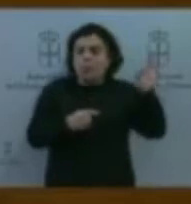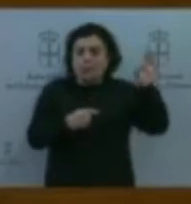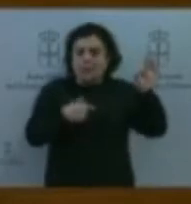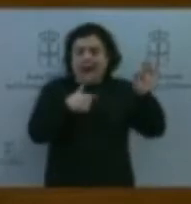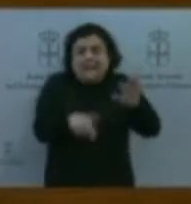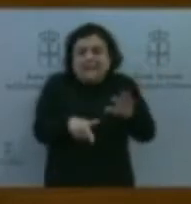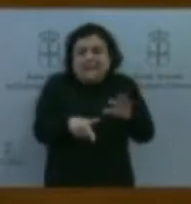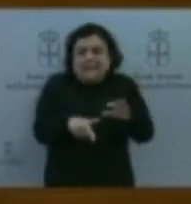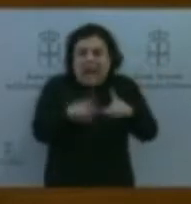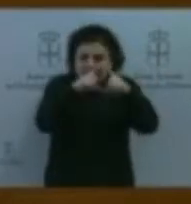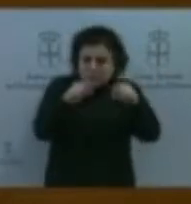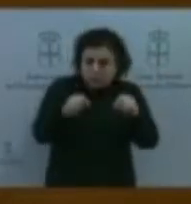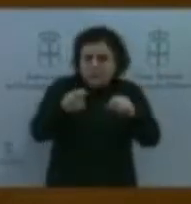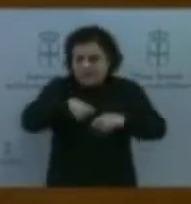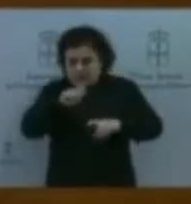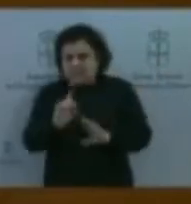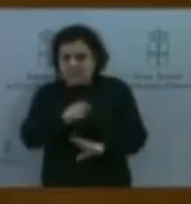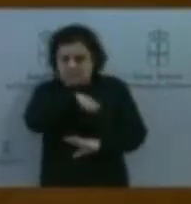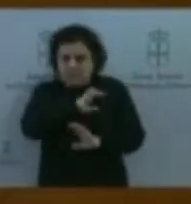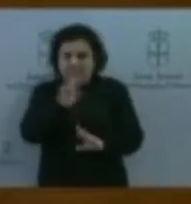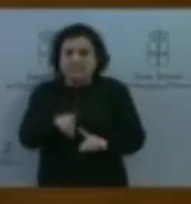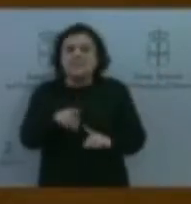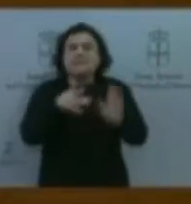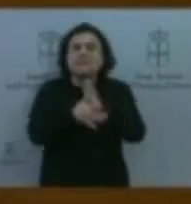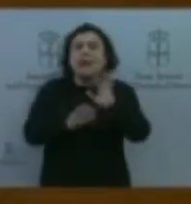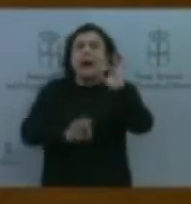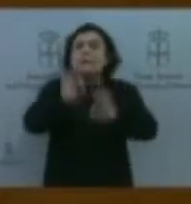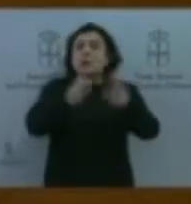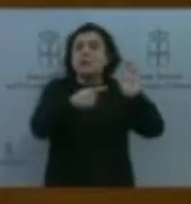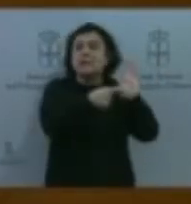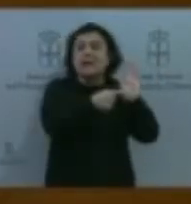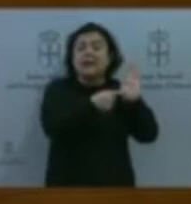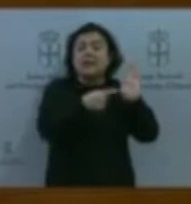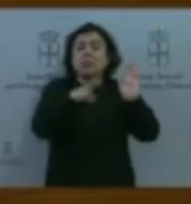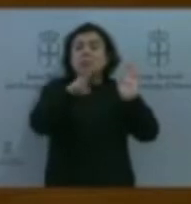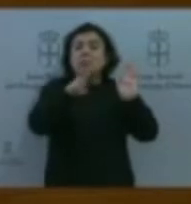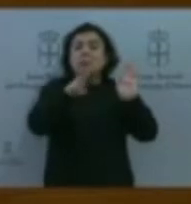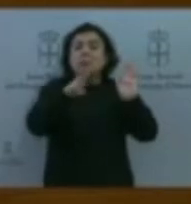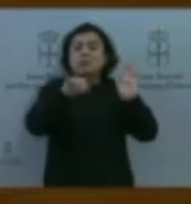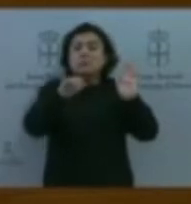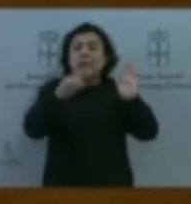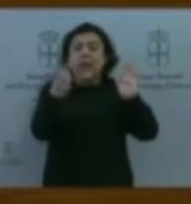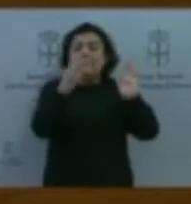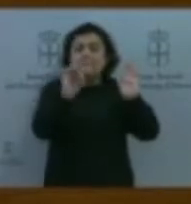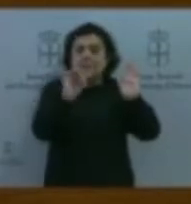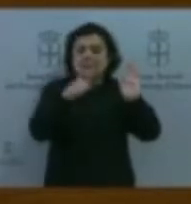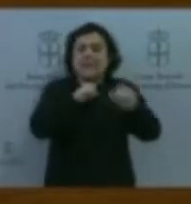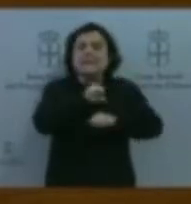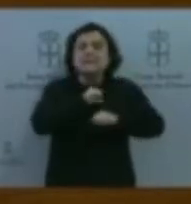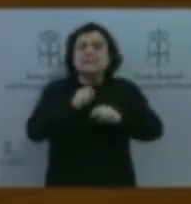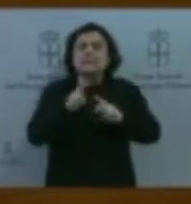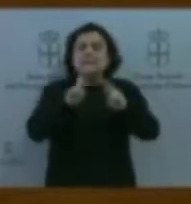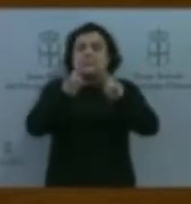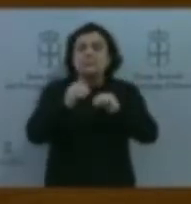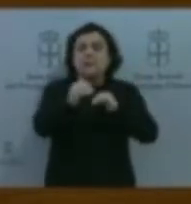porcentaje, estamos en 2020, de lo que esperamos que suceda en los próximos 40 años, 30-40 años, en materia